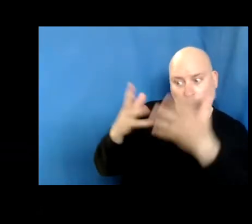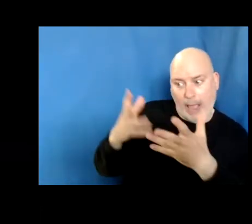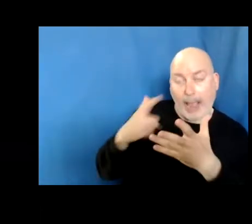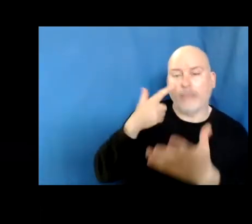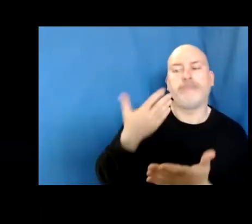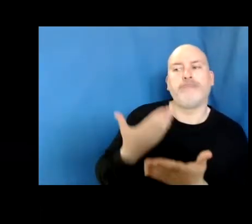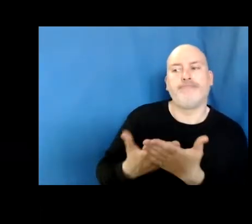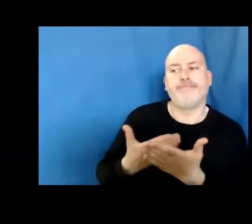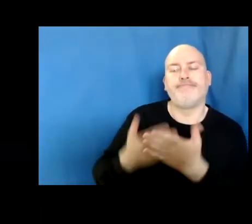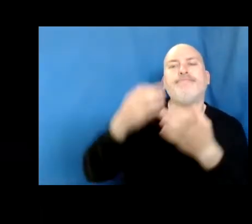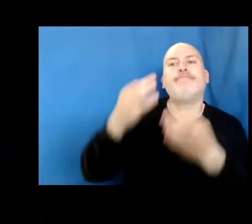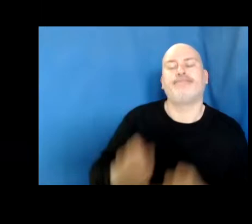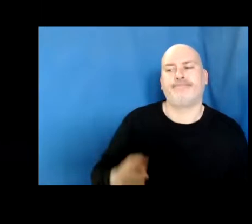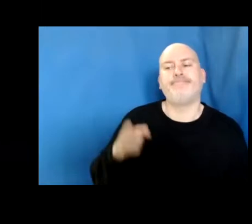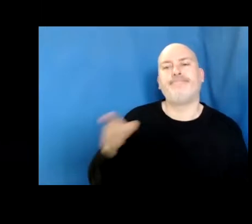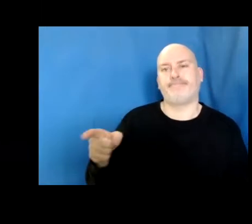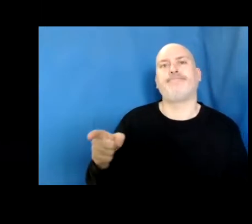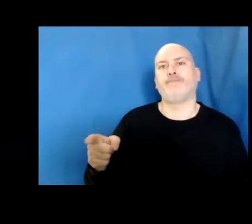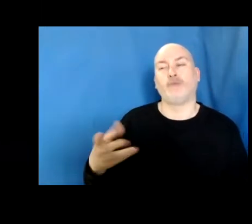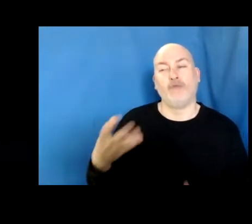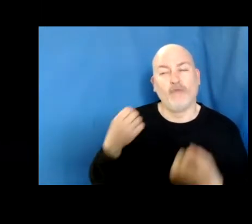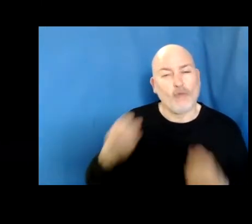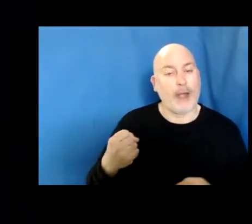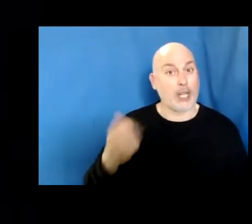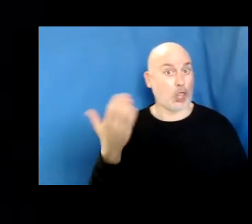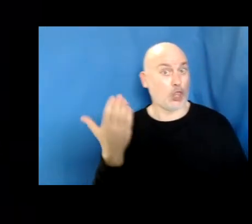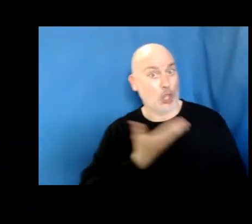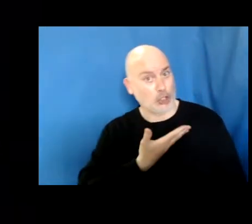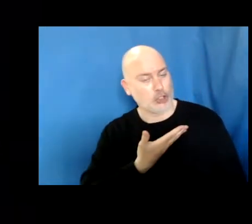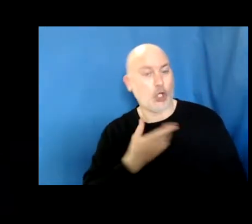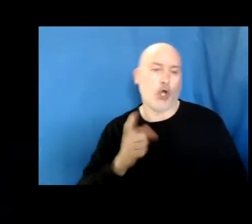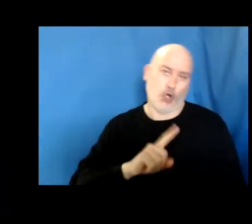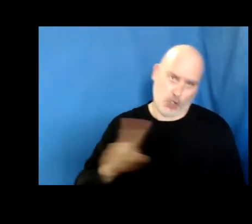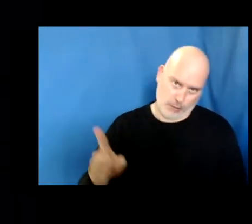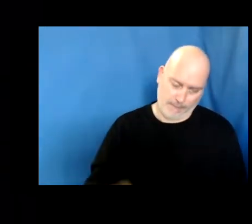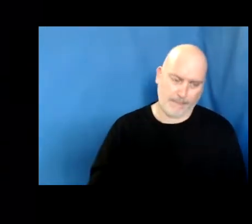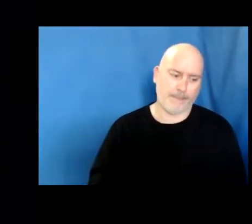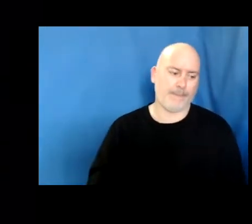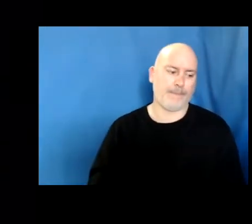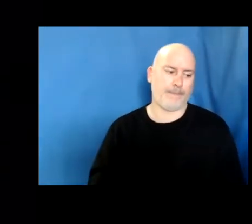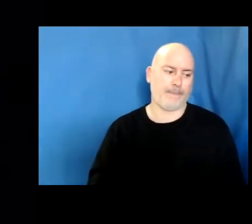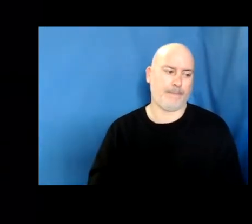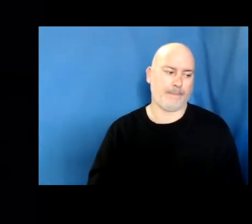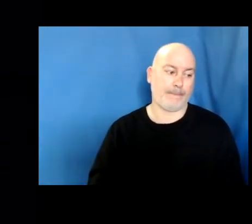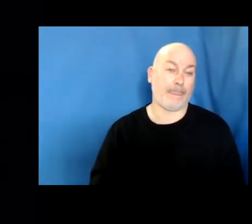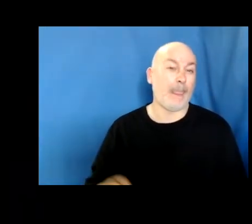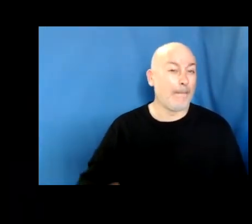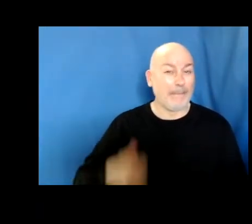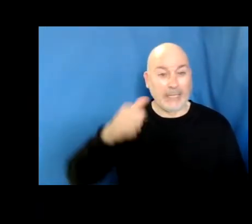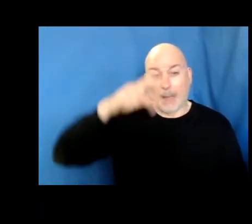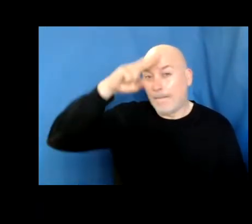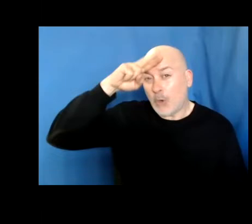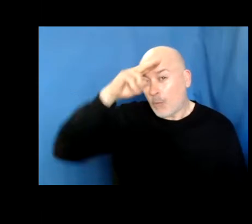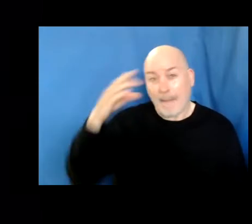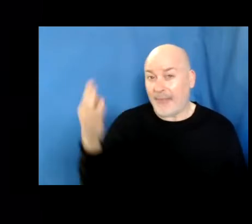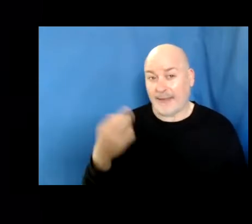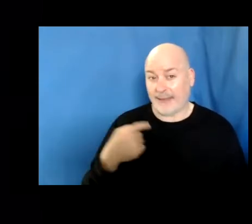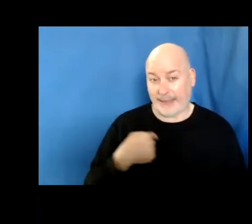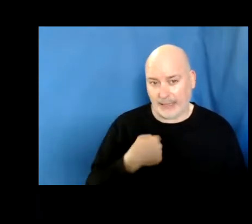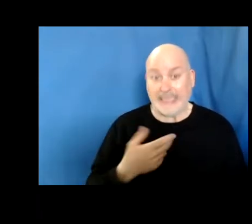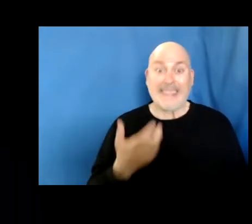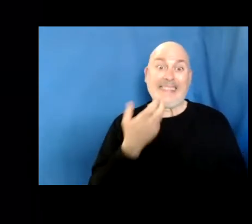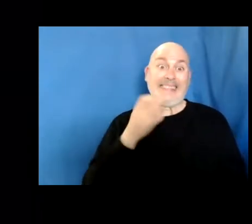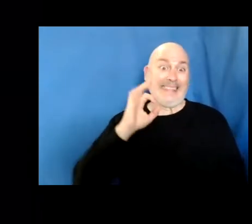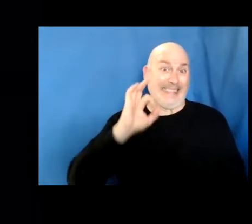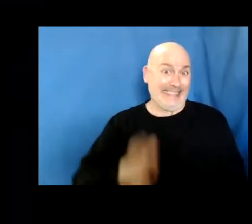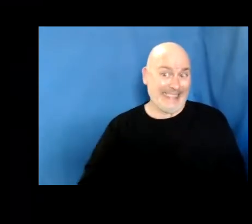esta sustancia es altamente tóxica o no. ¿Cuándo me tengo que preocupar? Si el niño se ha intoxicado